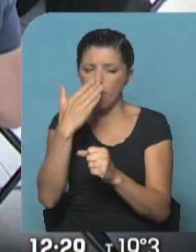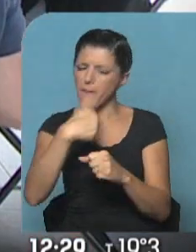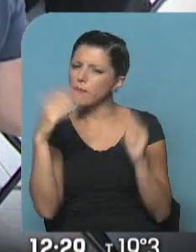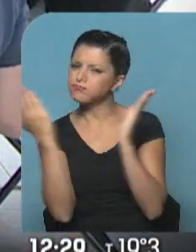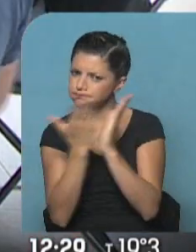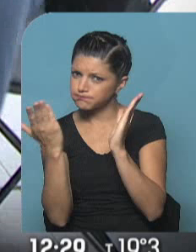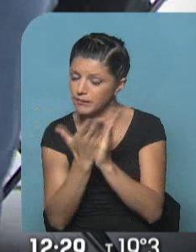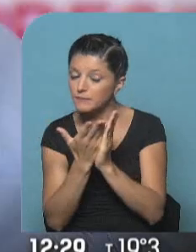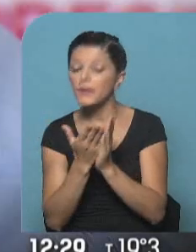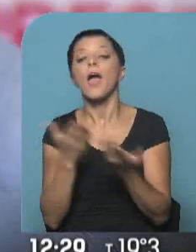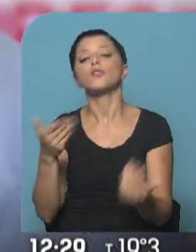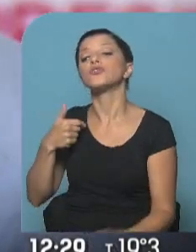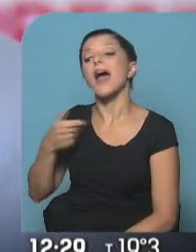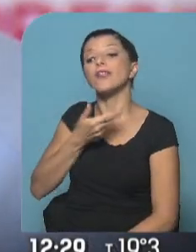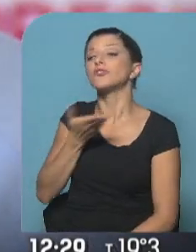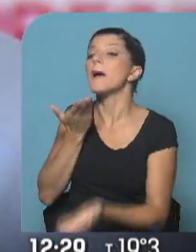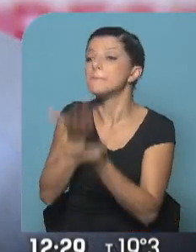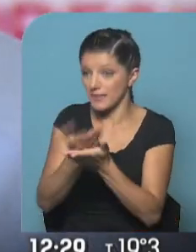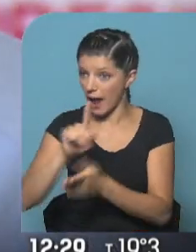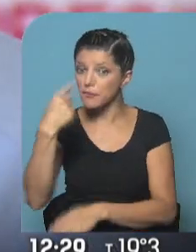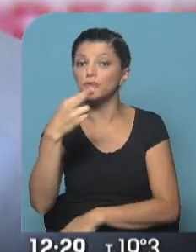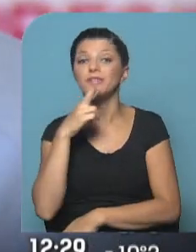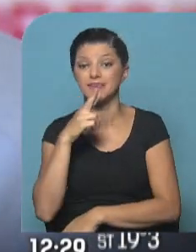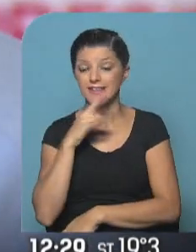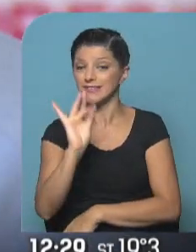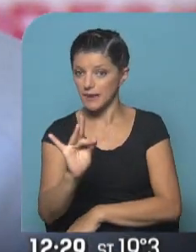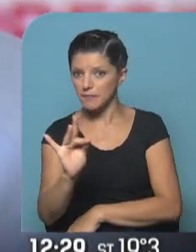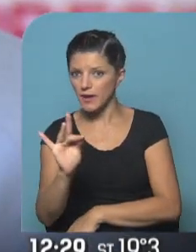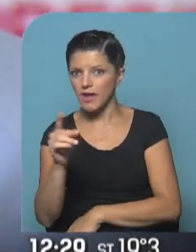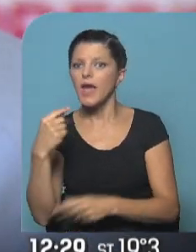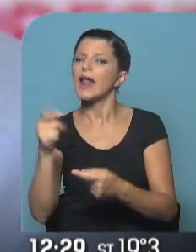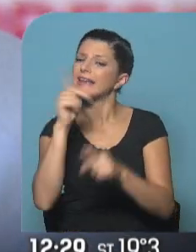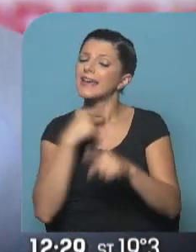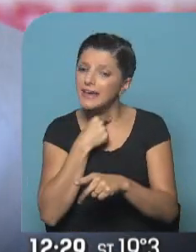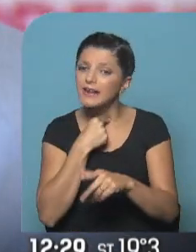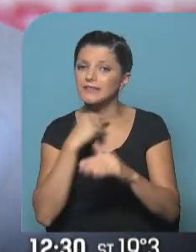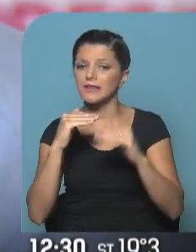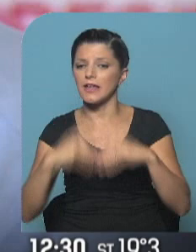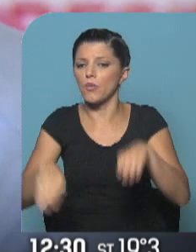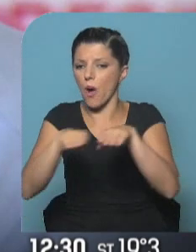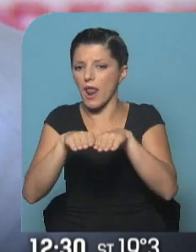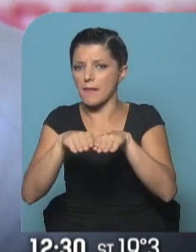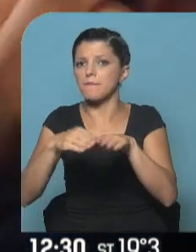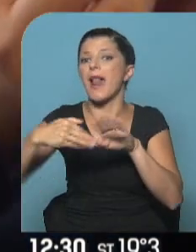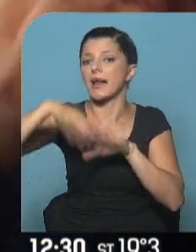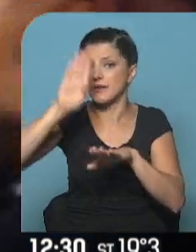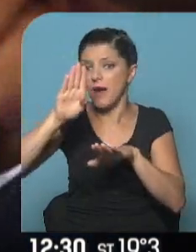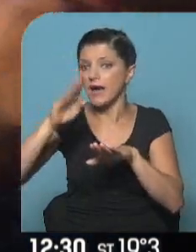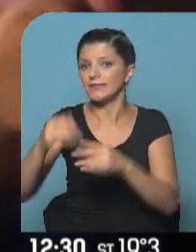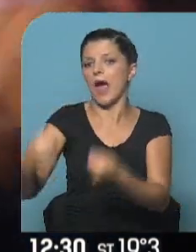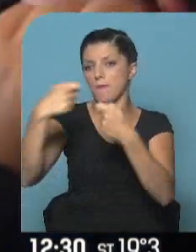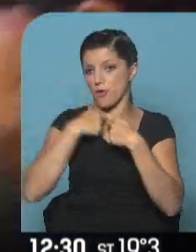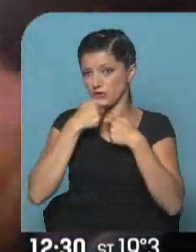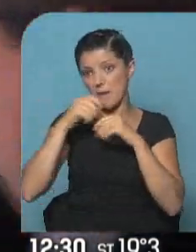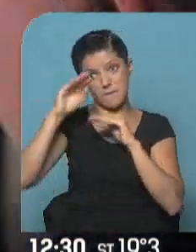población a votar el 17 de diciembre por los que quieren igualar hacia arriba, no hacia abajo.